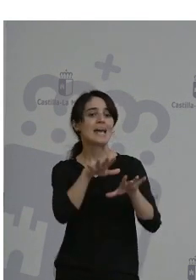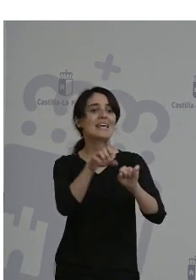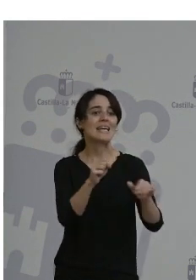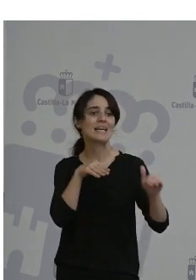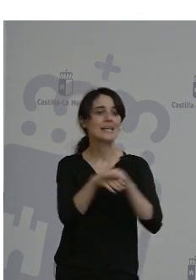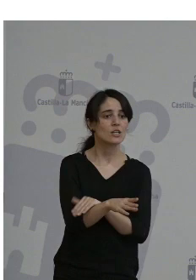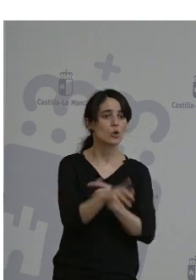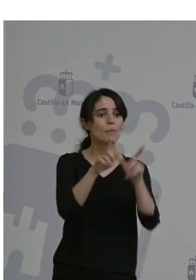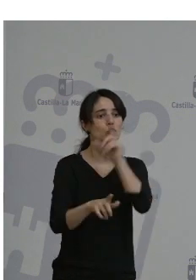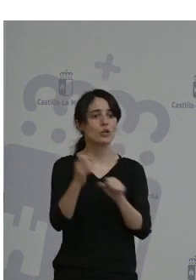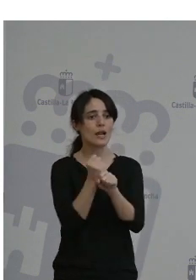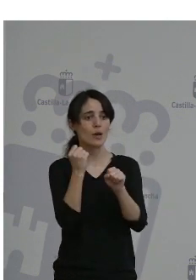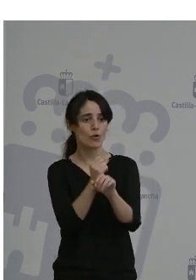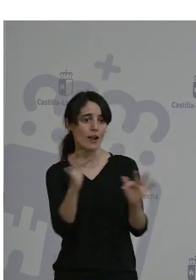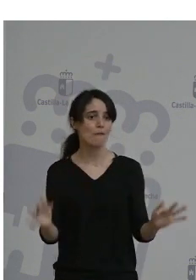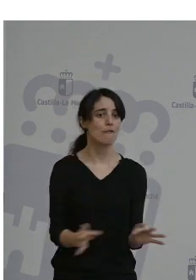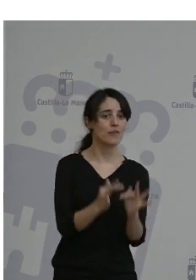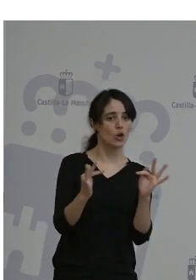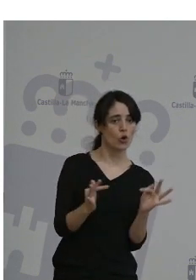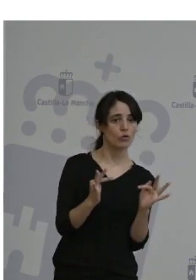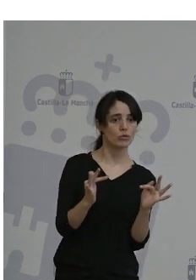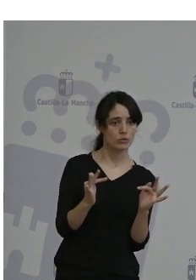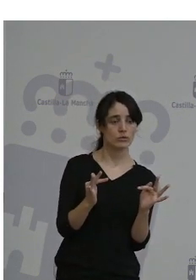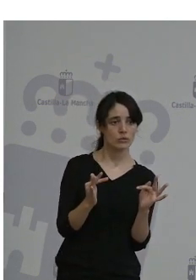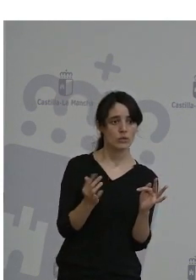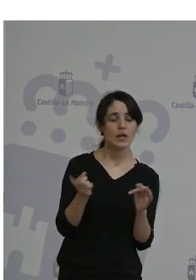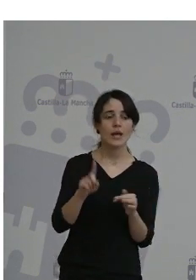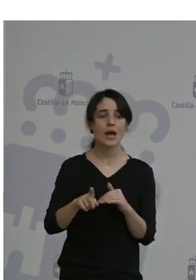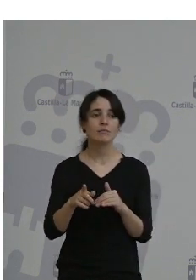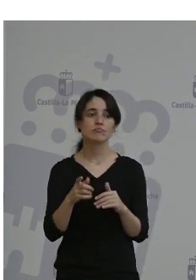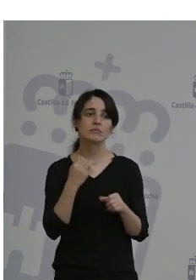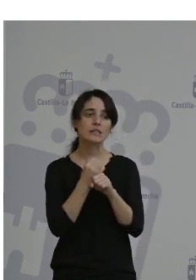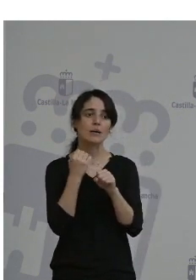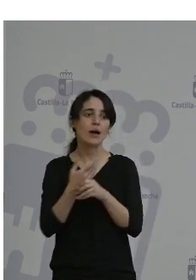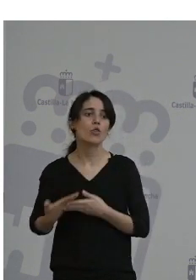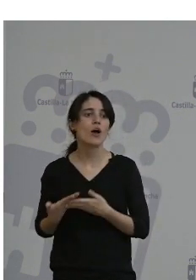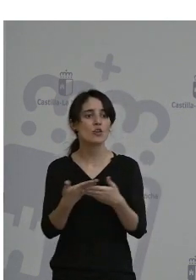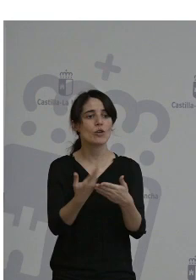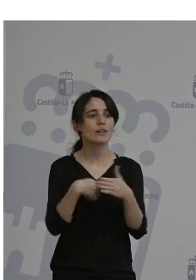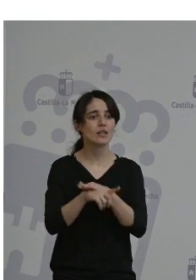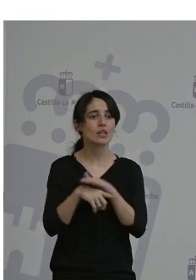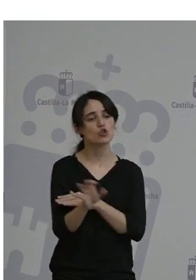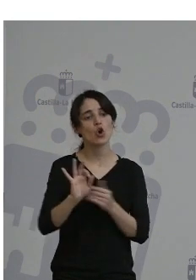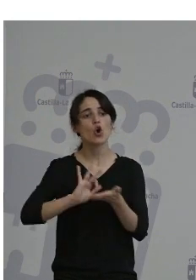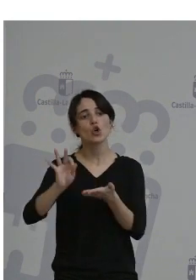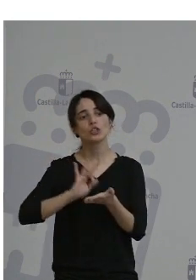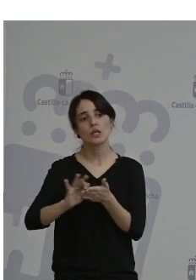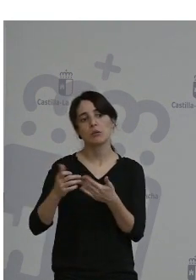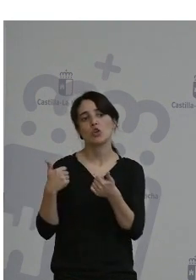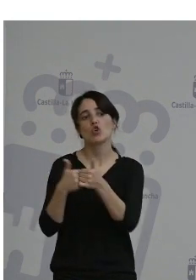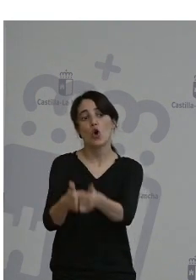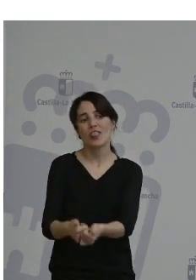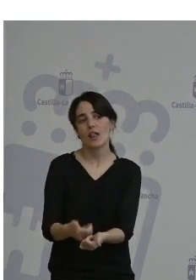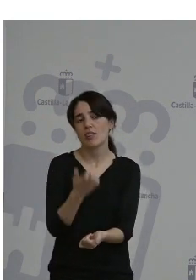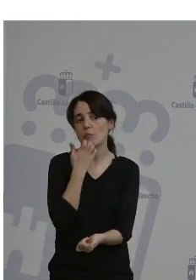fijo a dicho convenio colectivo como ayudante de Gestión y Servicios Comunes, ordenanza del Grupo 5.